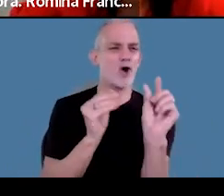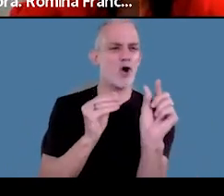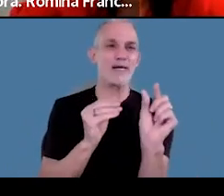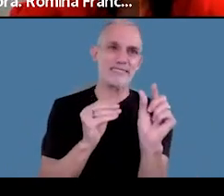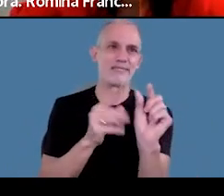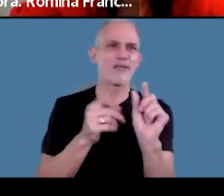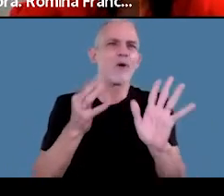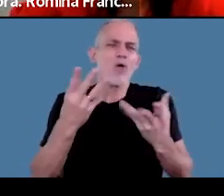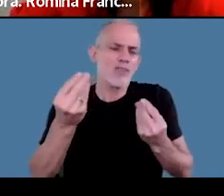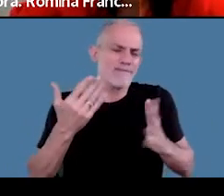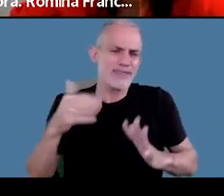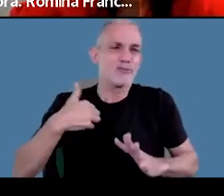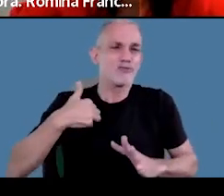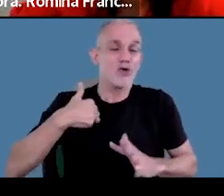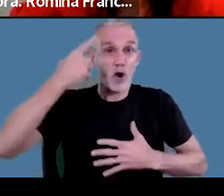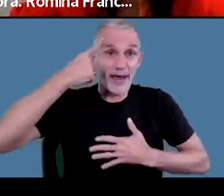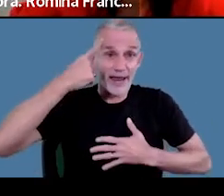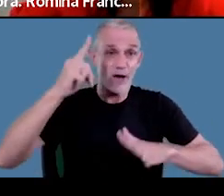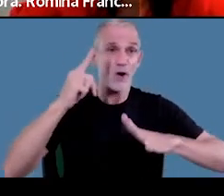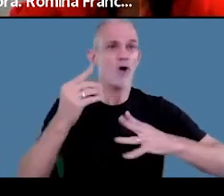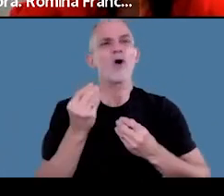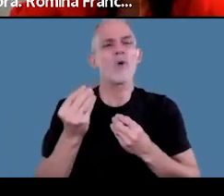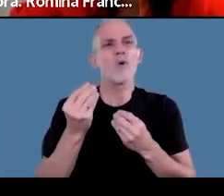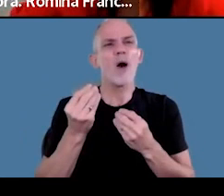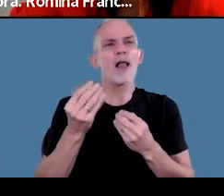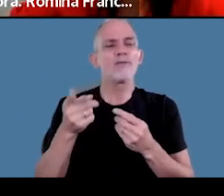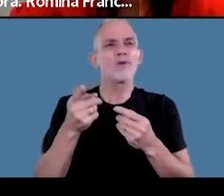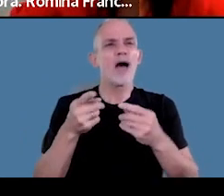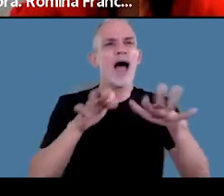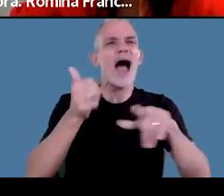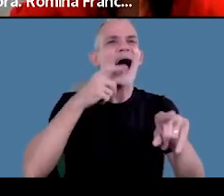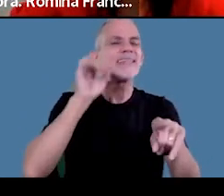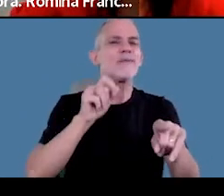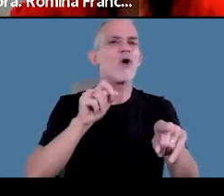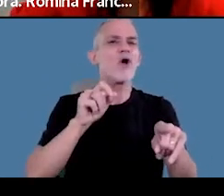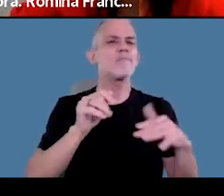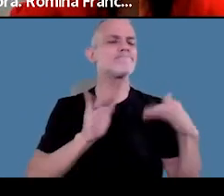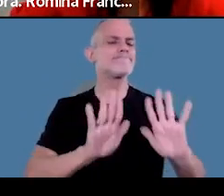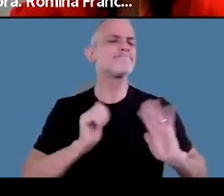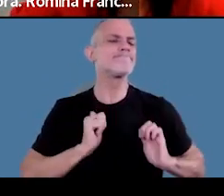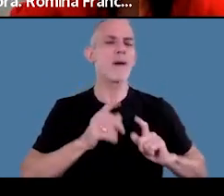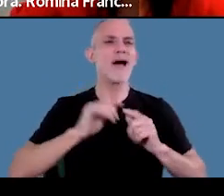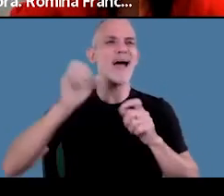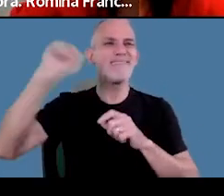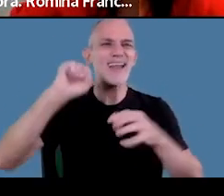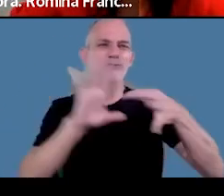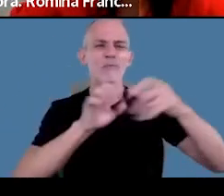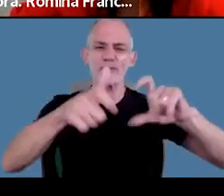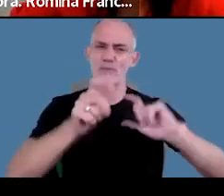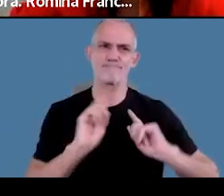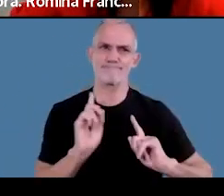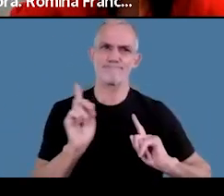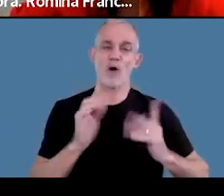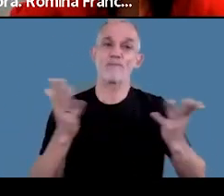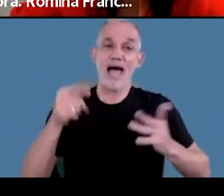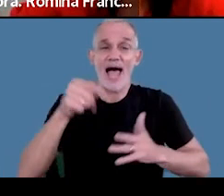defender la postura que, bueno, yo considero que es un activo en suspenso, no se puede actualizar por inflación, y acá